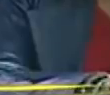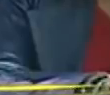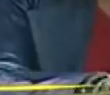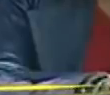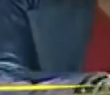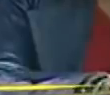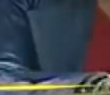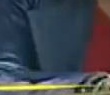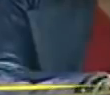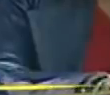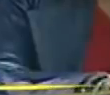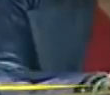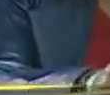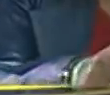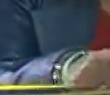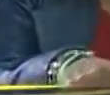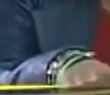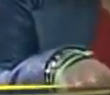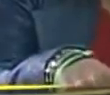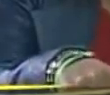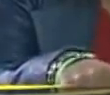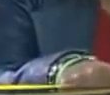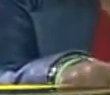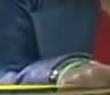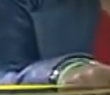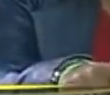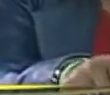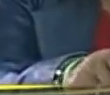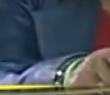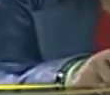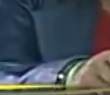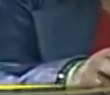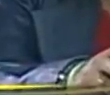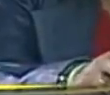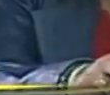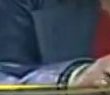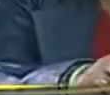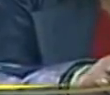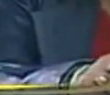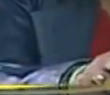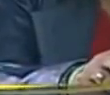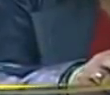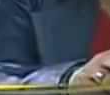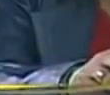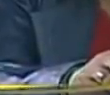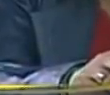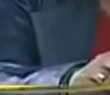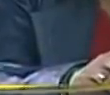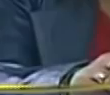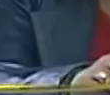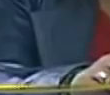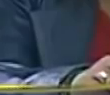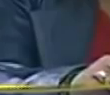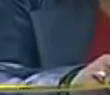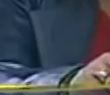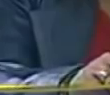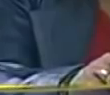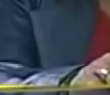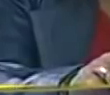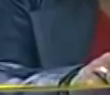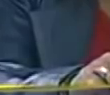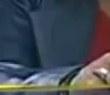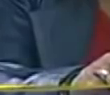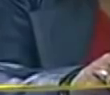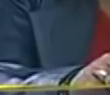moho. Yo, en verdad, presidente, no logro entender cómo alguien puede